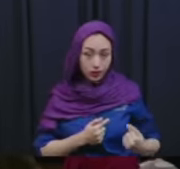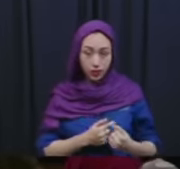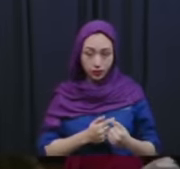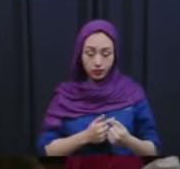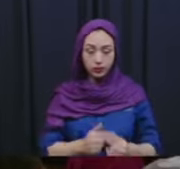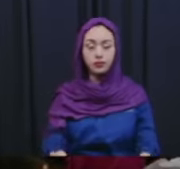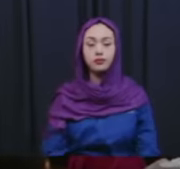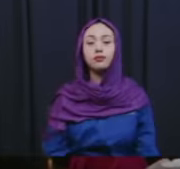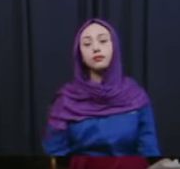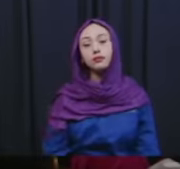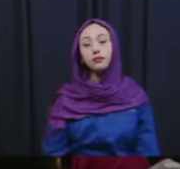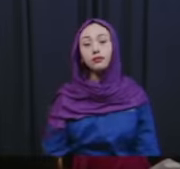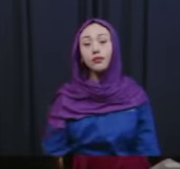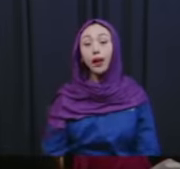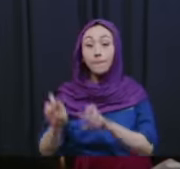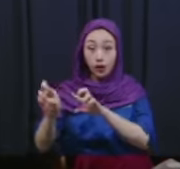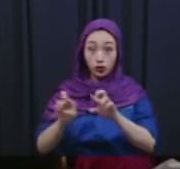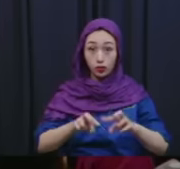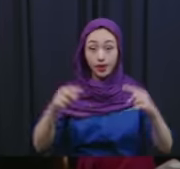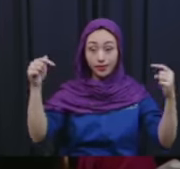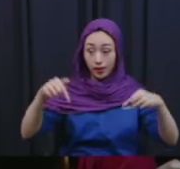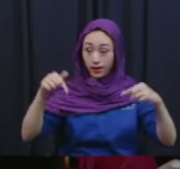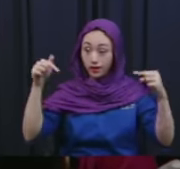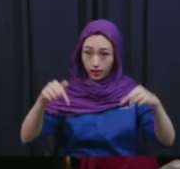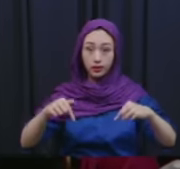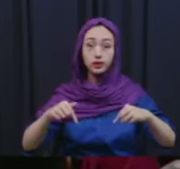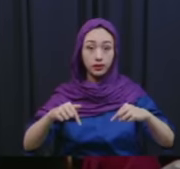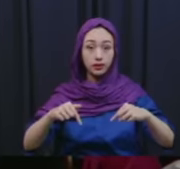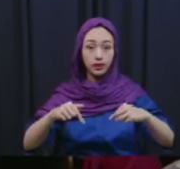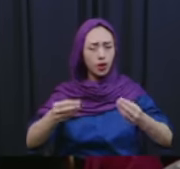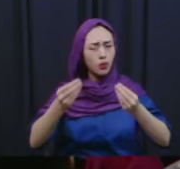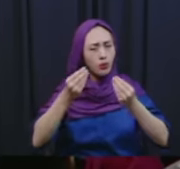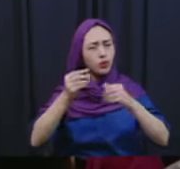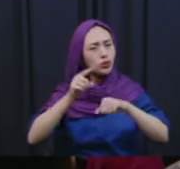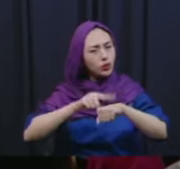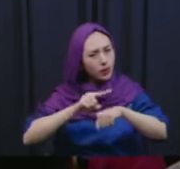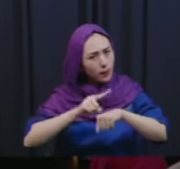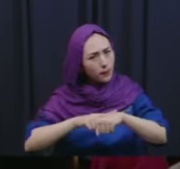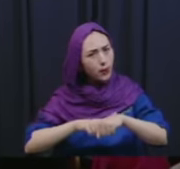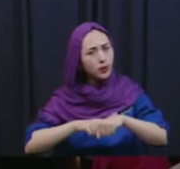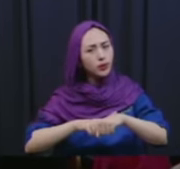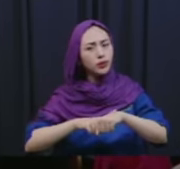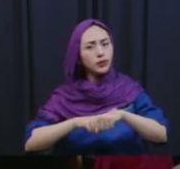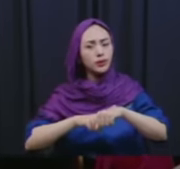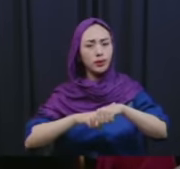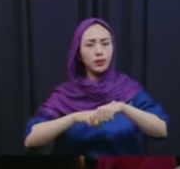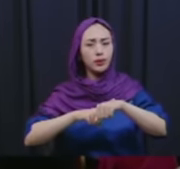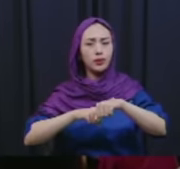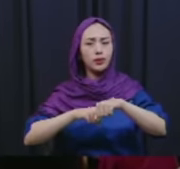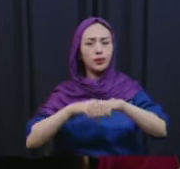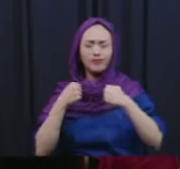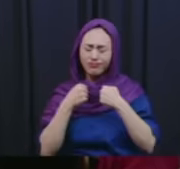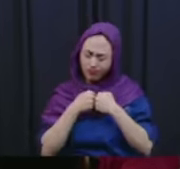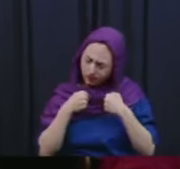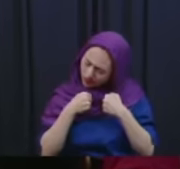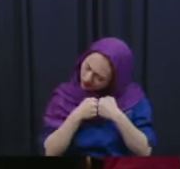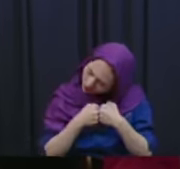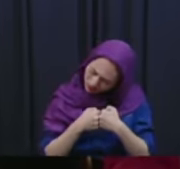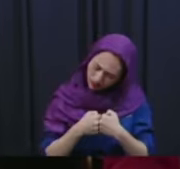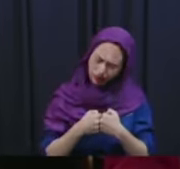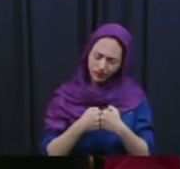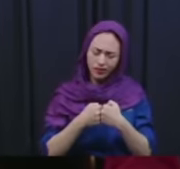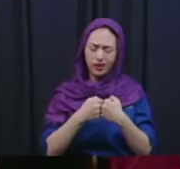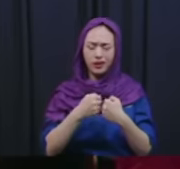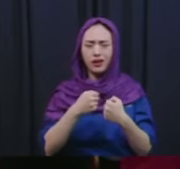acá dentro de nosotros que durante mucho tiempo han peleado consigo mismo pidiéndole